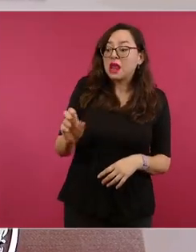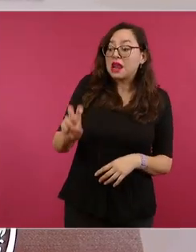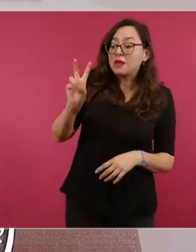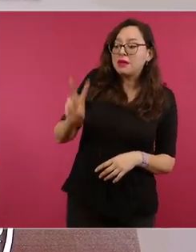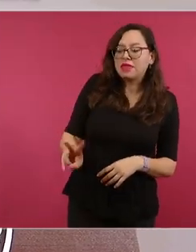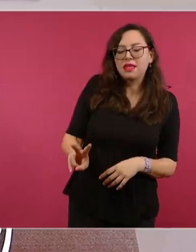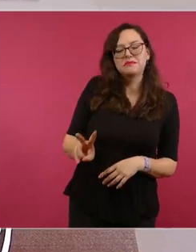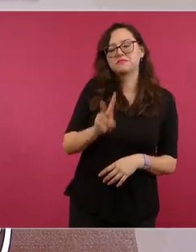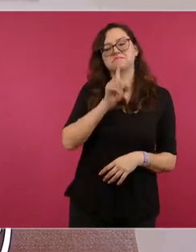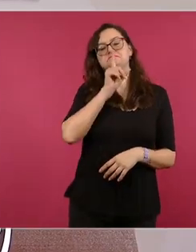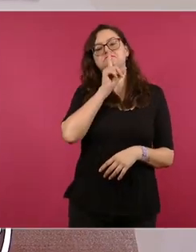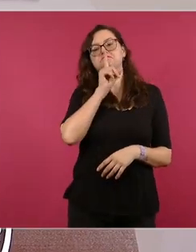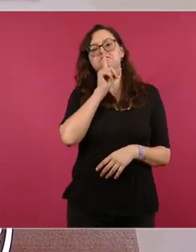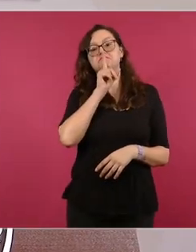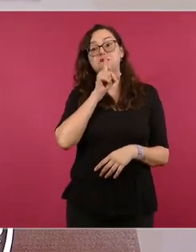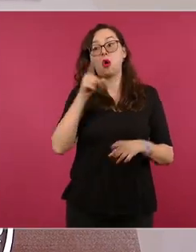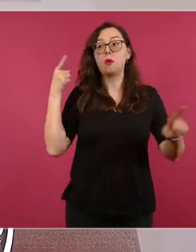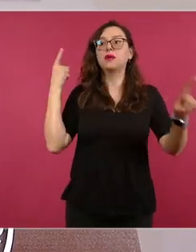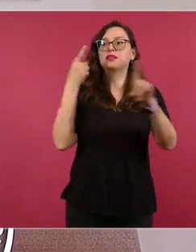instituciones, en lo